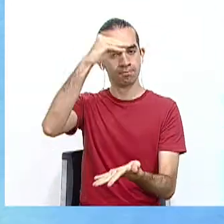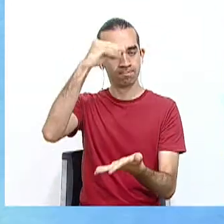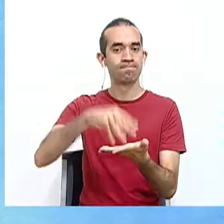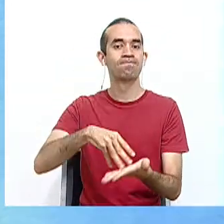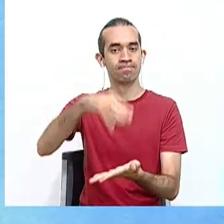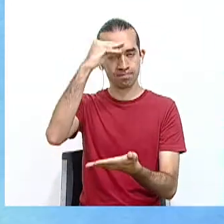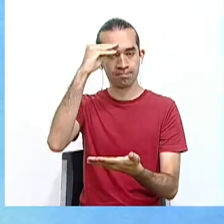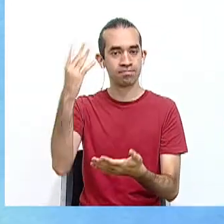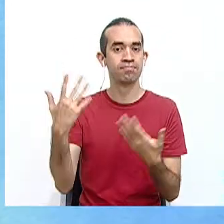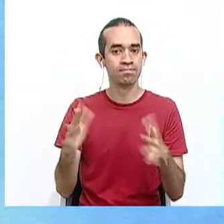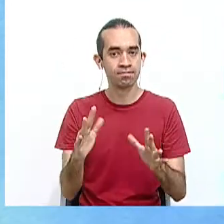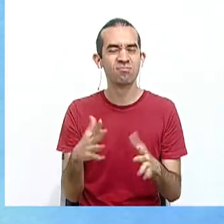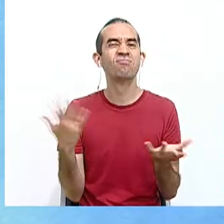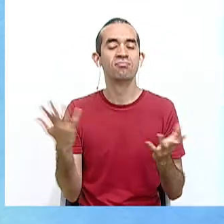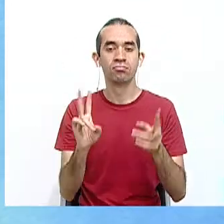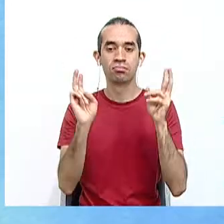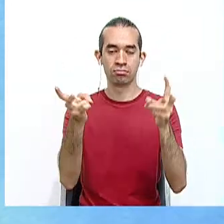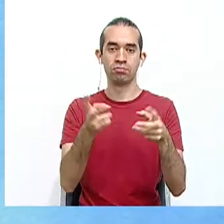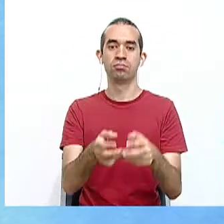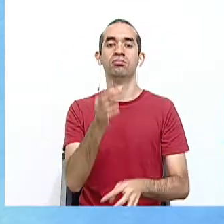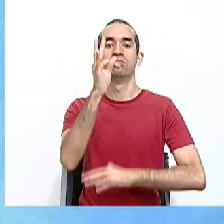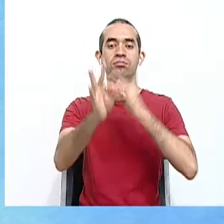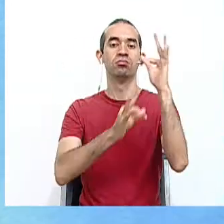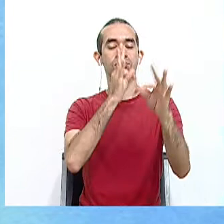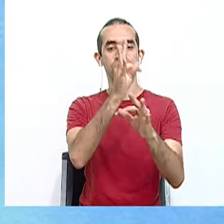veremos el género periodístico,